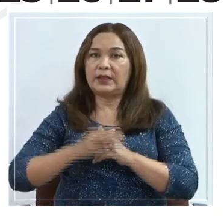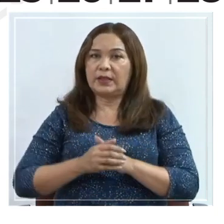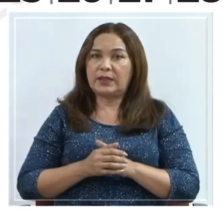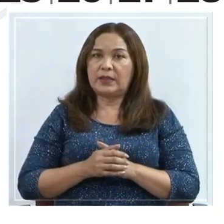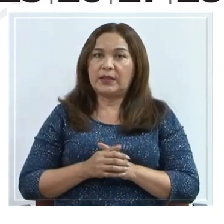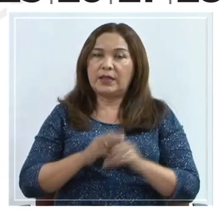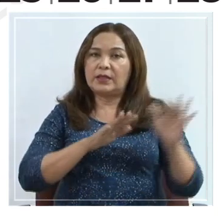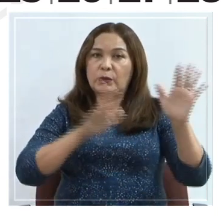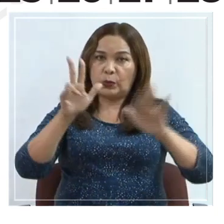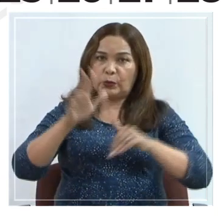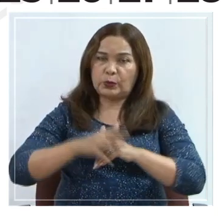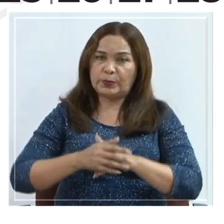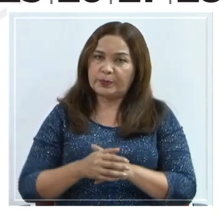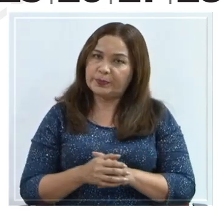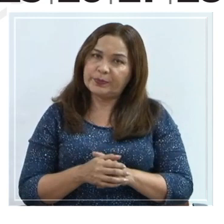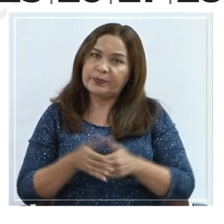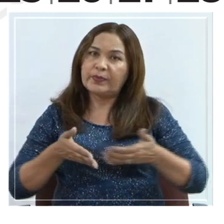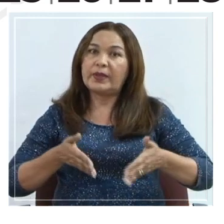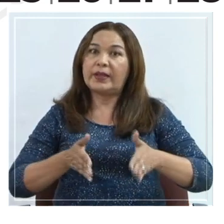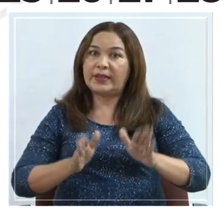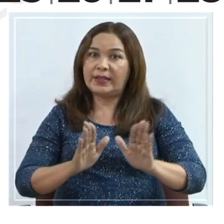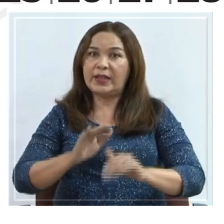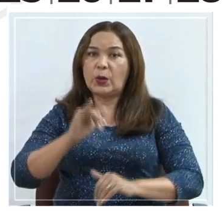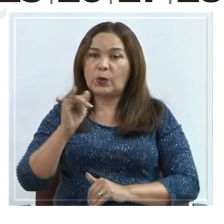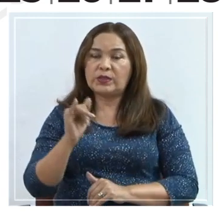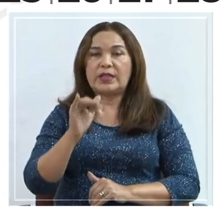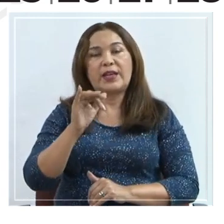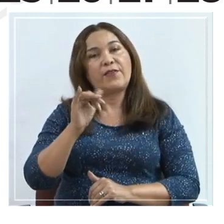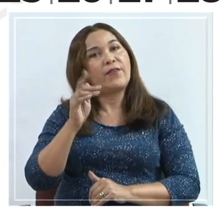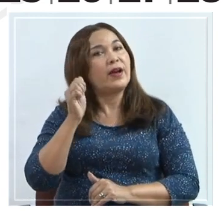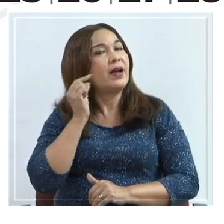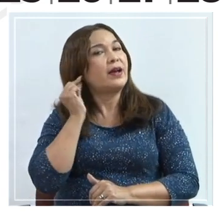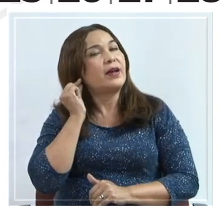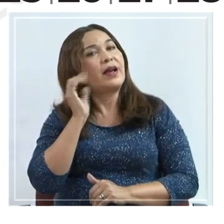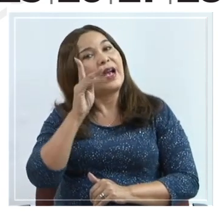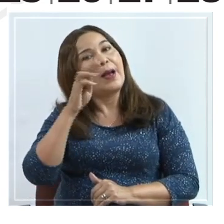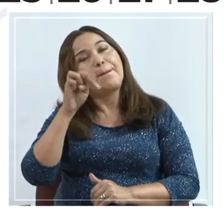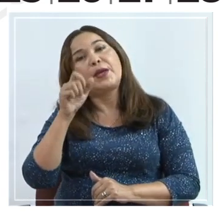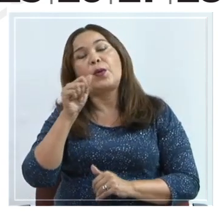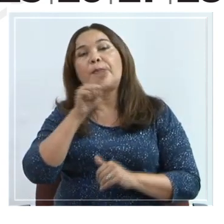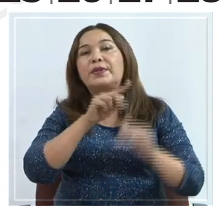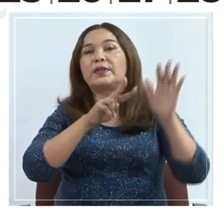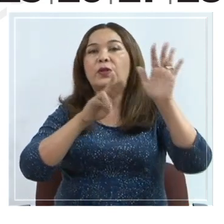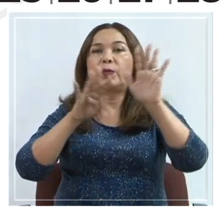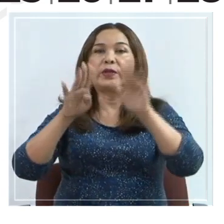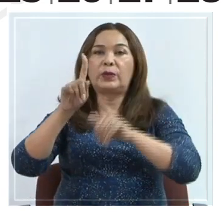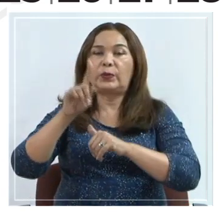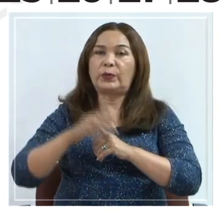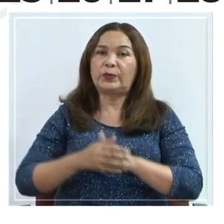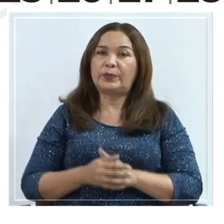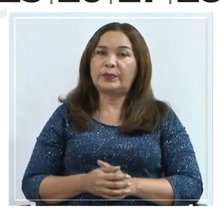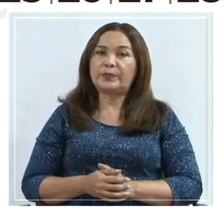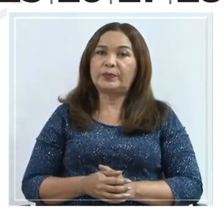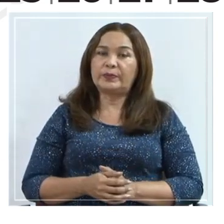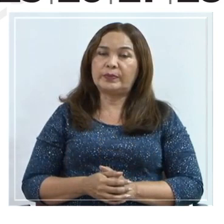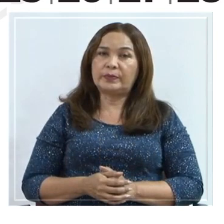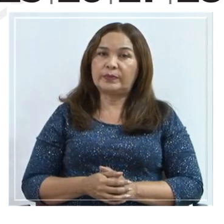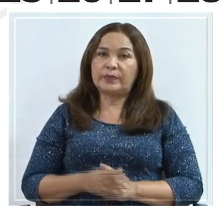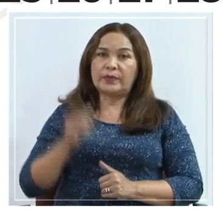día 18 natalicio de josefa camejo 1791